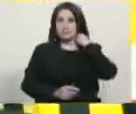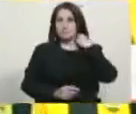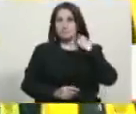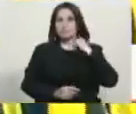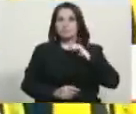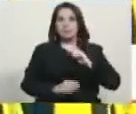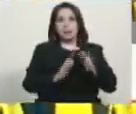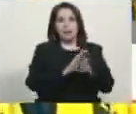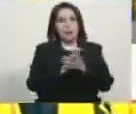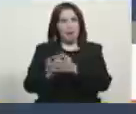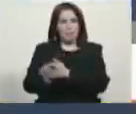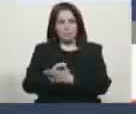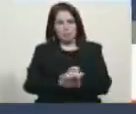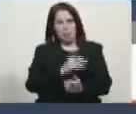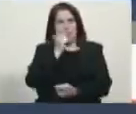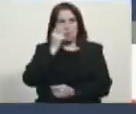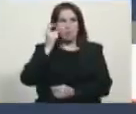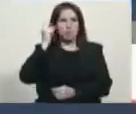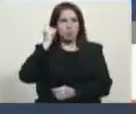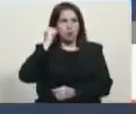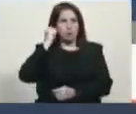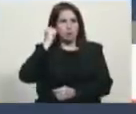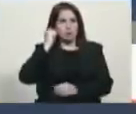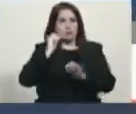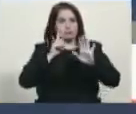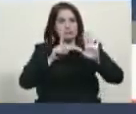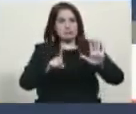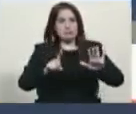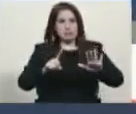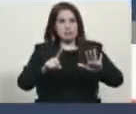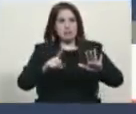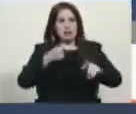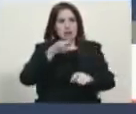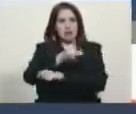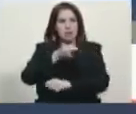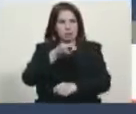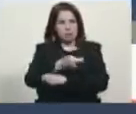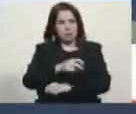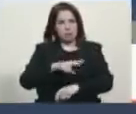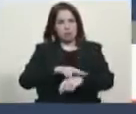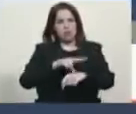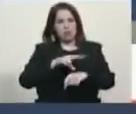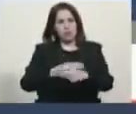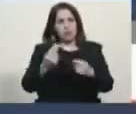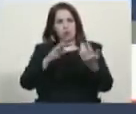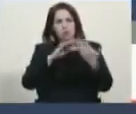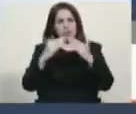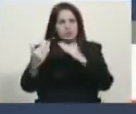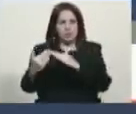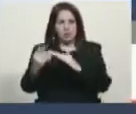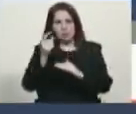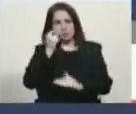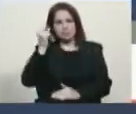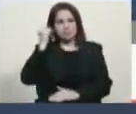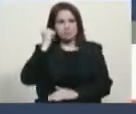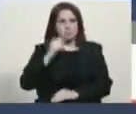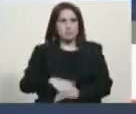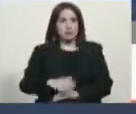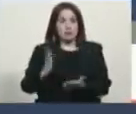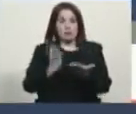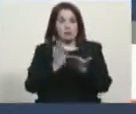Compañeras y compañeras de la sexta promoción de médicas y médicos integrales comunitarios de la